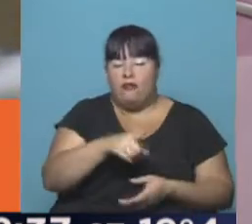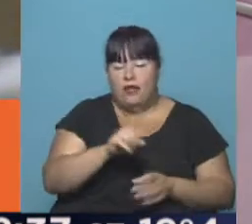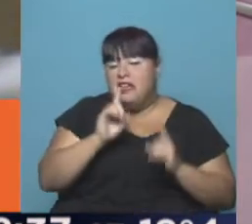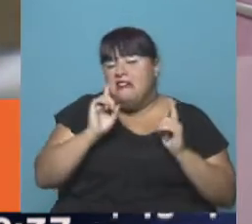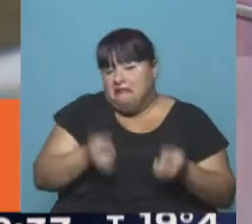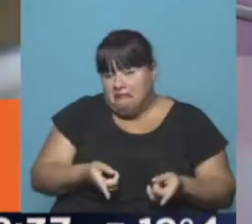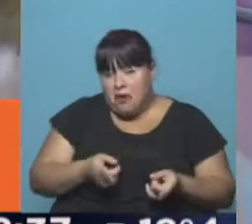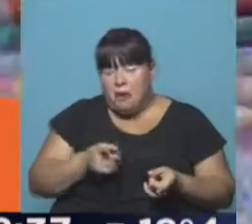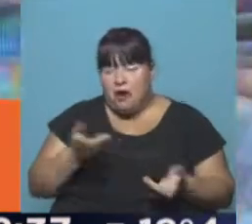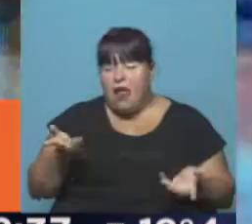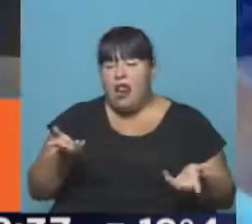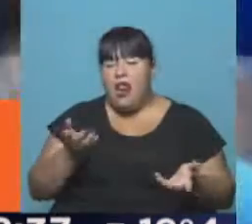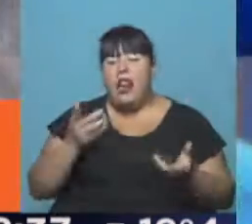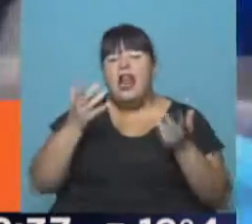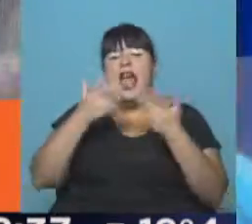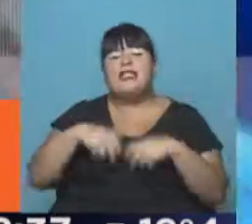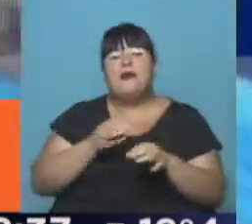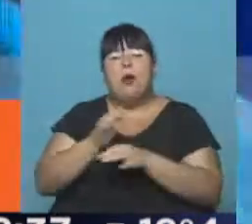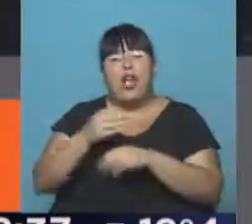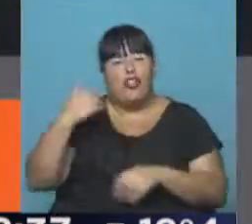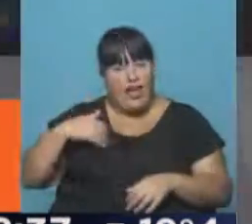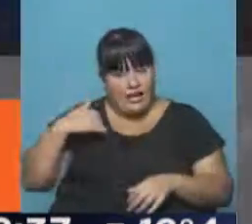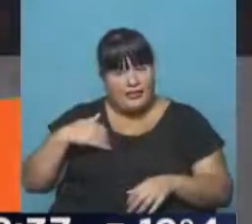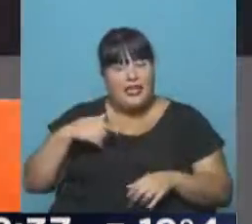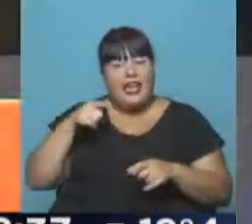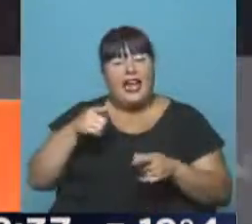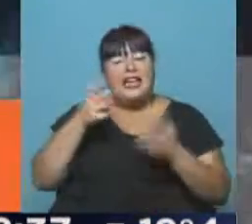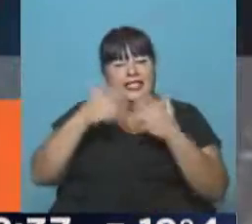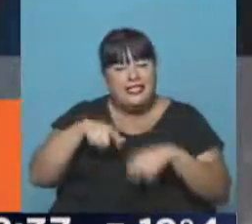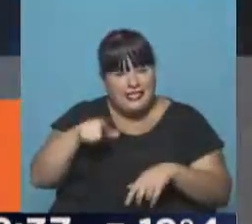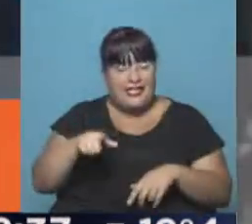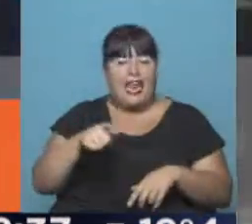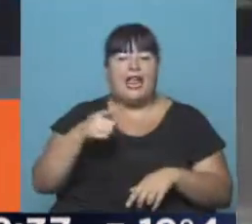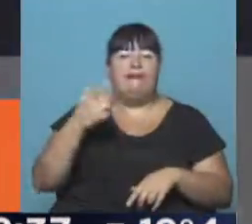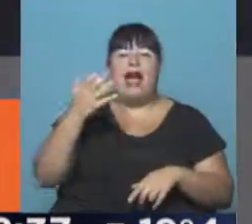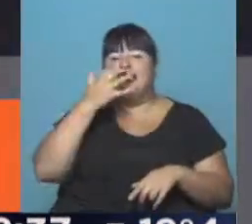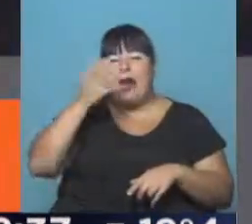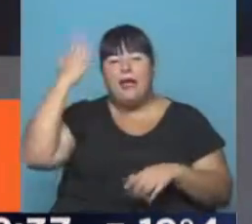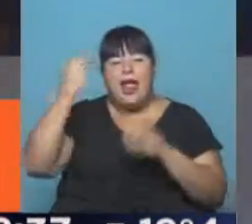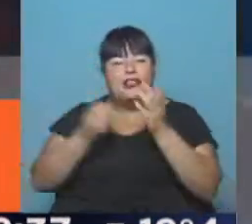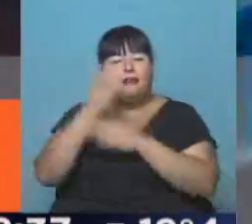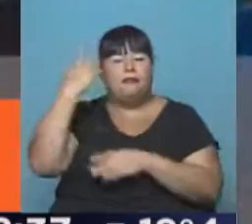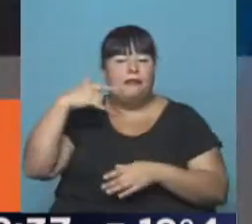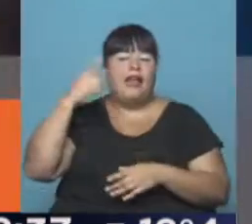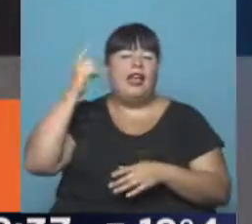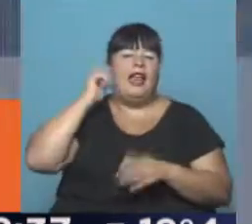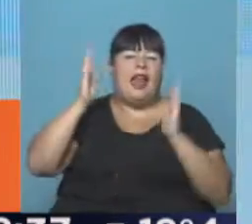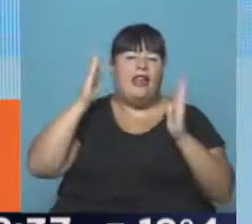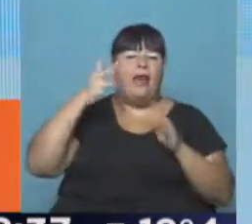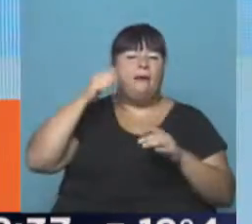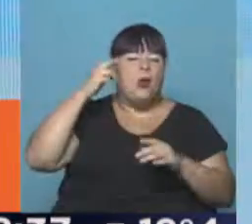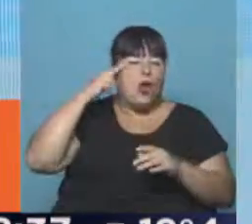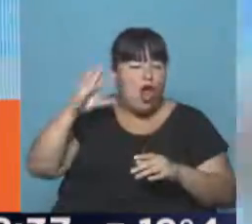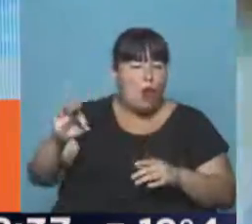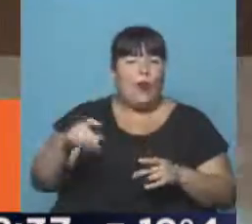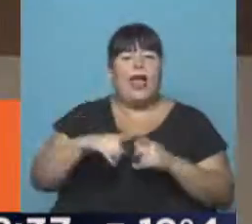en realidad el sistema educativo argentino, ese sistema educativo argentino, el sarmientino, el que había salido de la generación de la década del